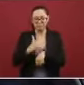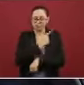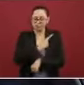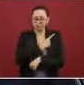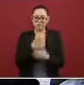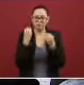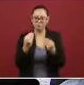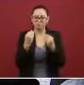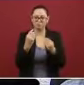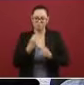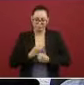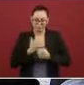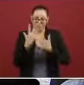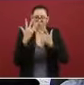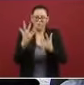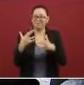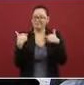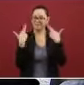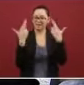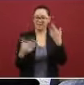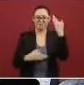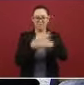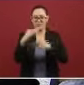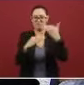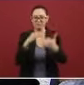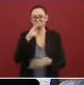y ahorita yo creo que es muy propicio como regalo para todas las mamás.